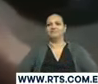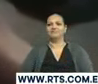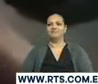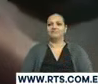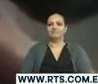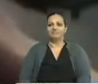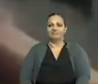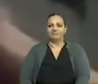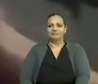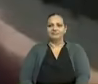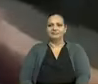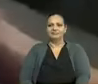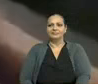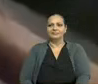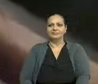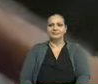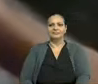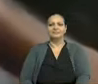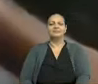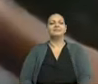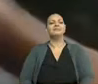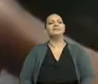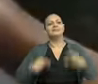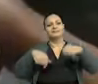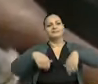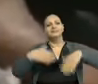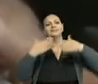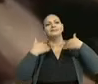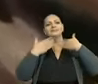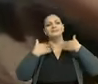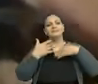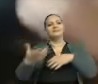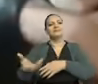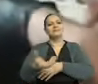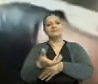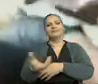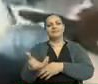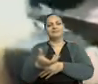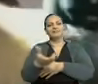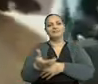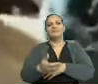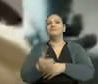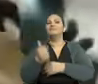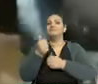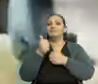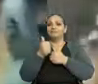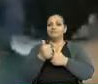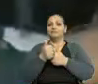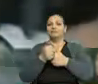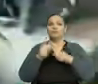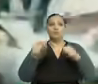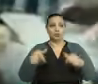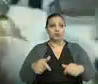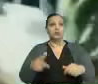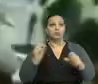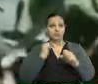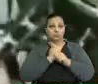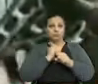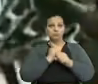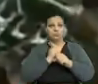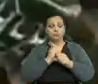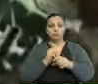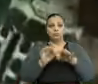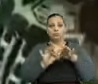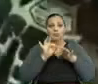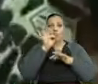Guayaquil... Los bomberos de Guayaquil, saludo para los bomberos. Por supuesto. Bomberos, que también fueron una parte importante en esta pandemia que vivimos.